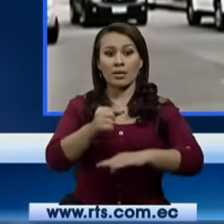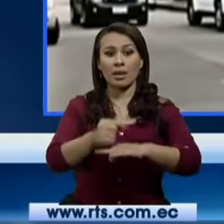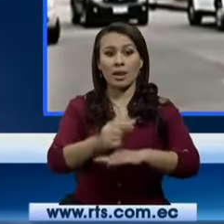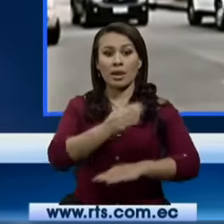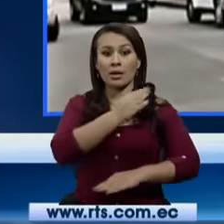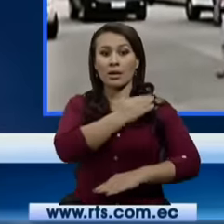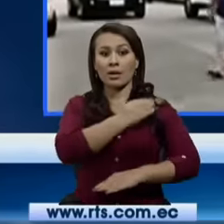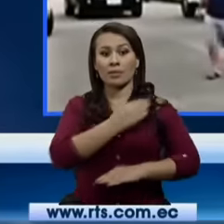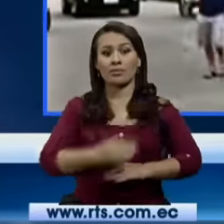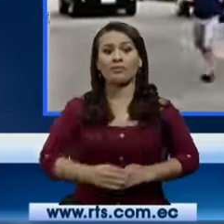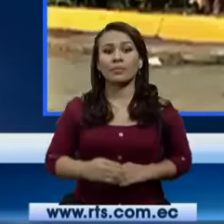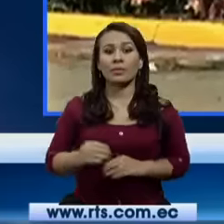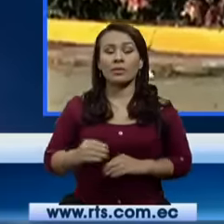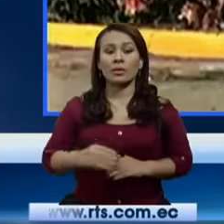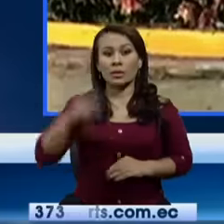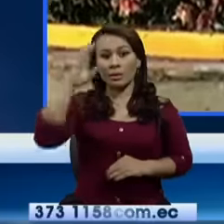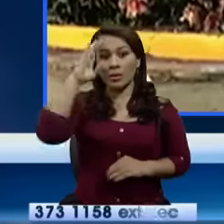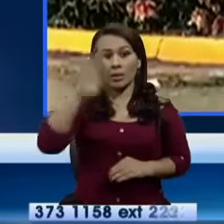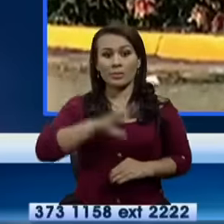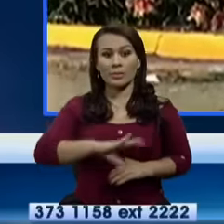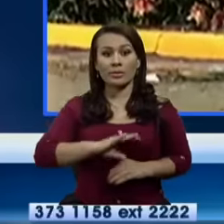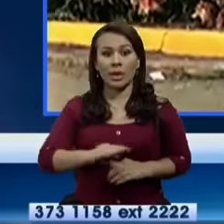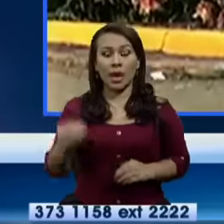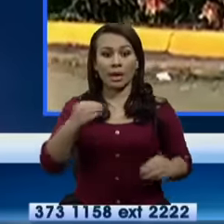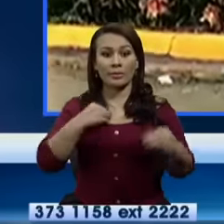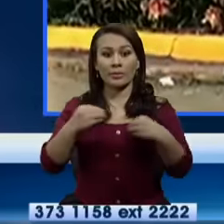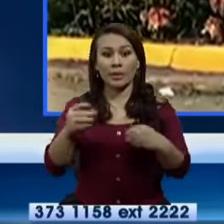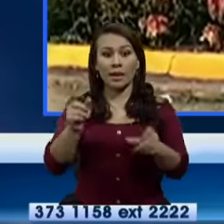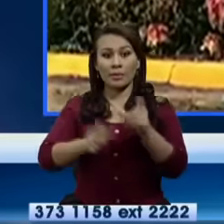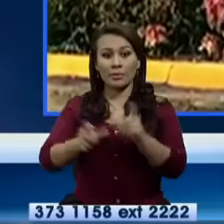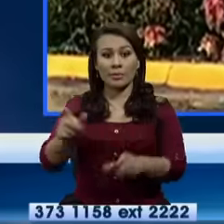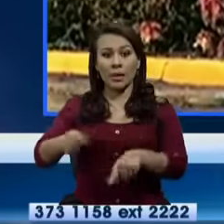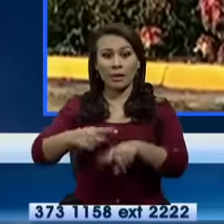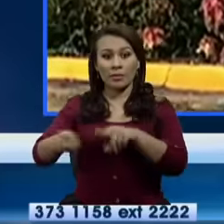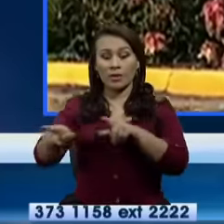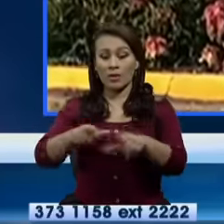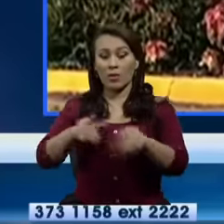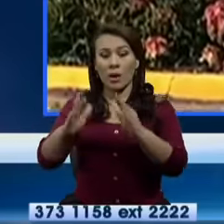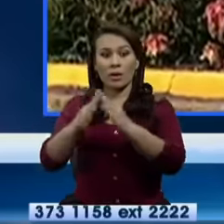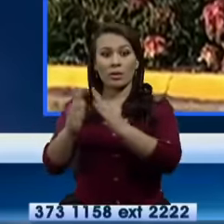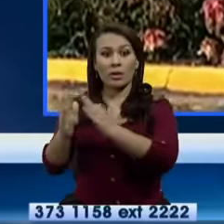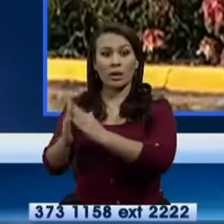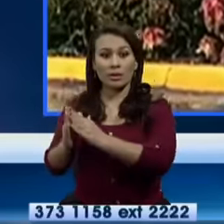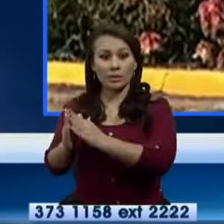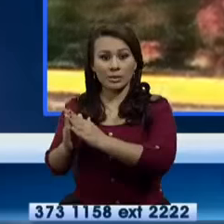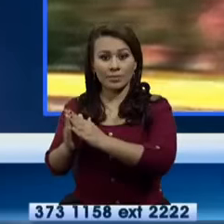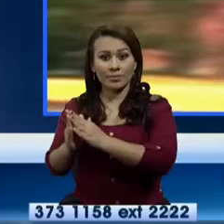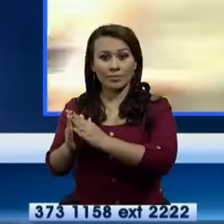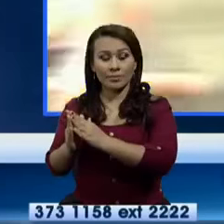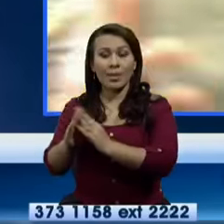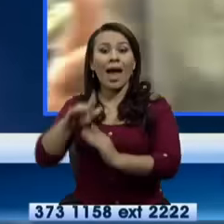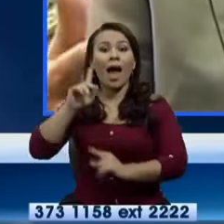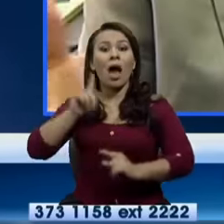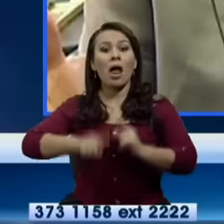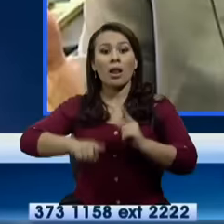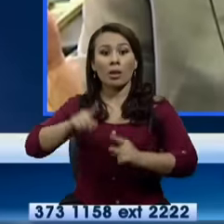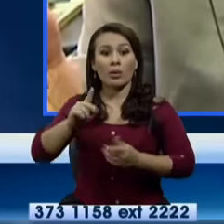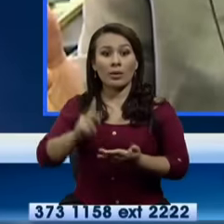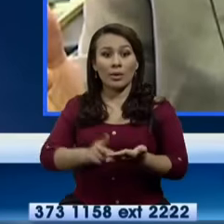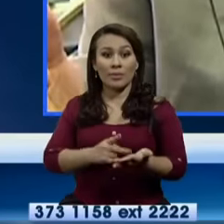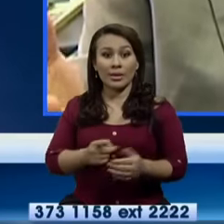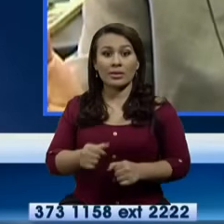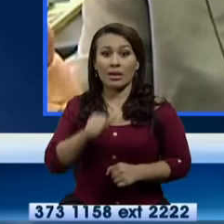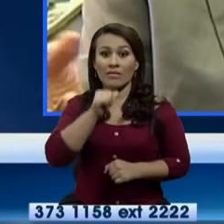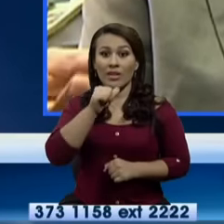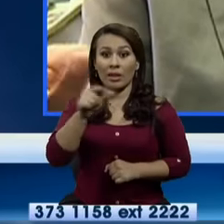ex general de la policía y dicen los habitantes de algunas urbanizaciones a veces no se trata tampoco